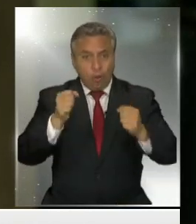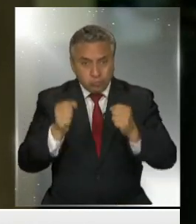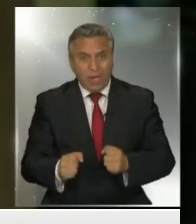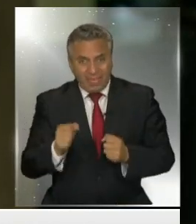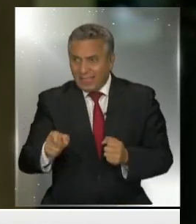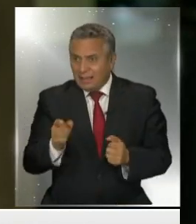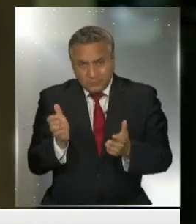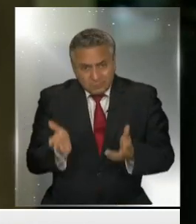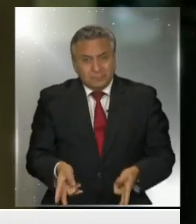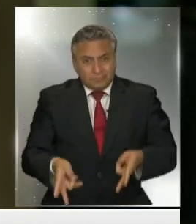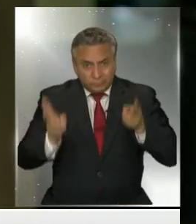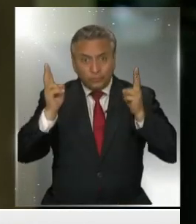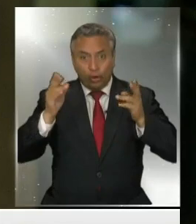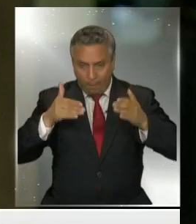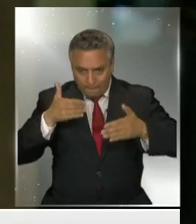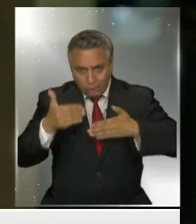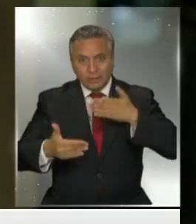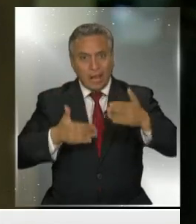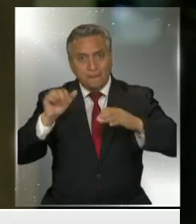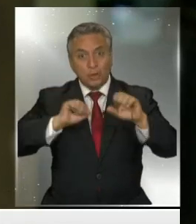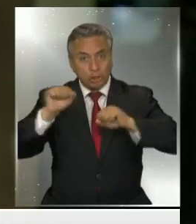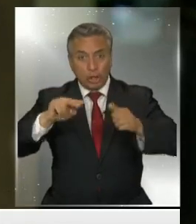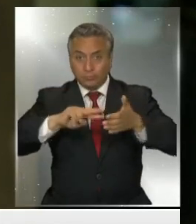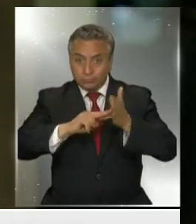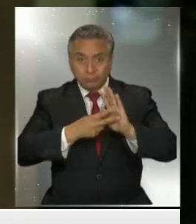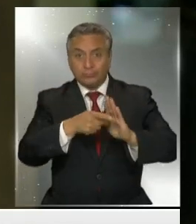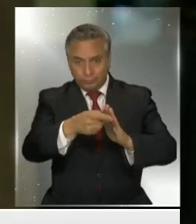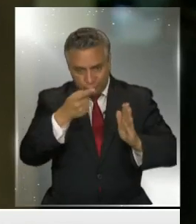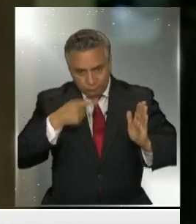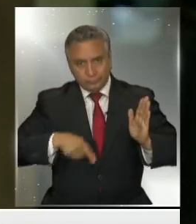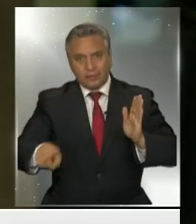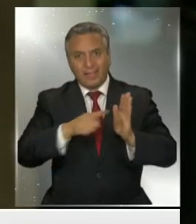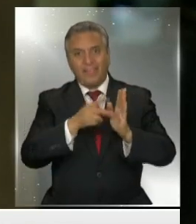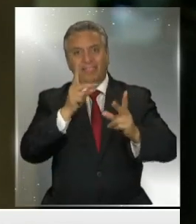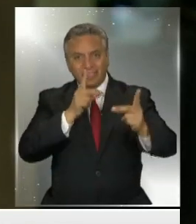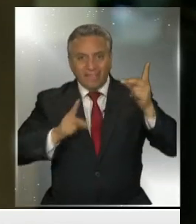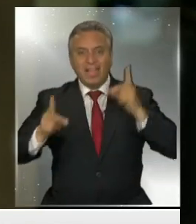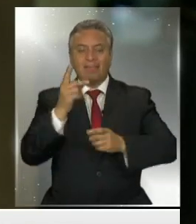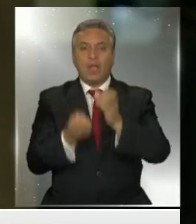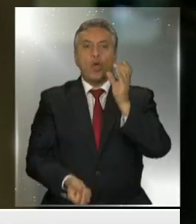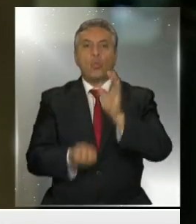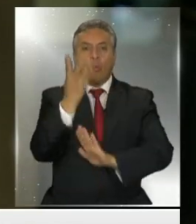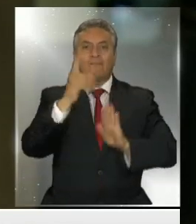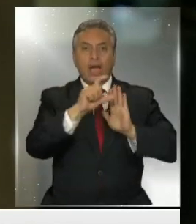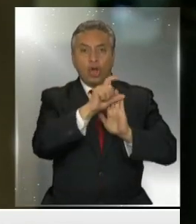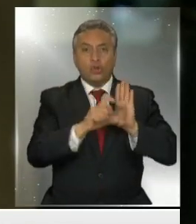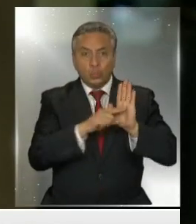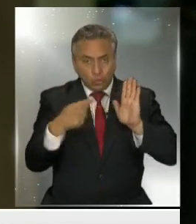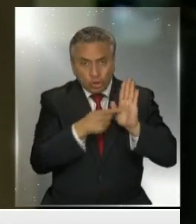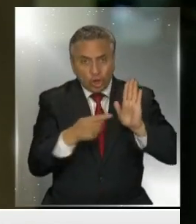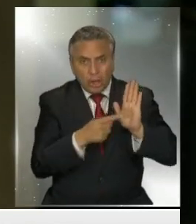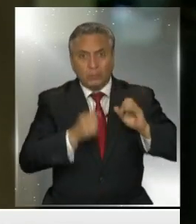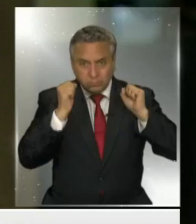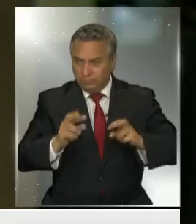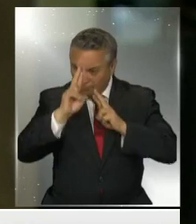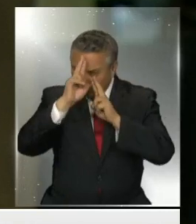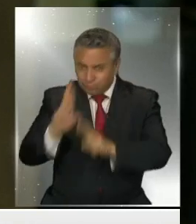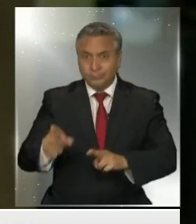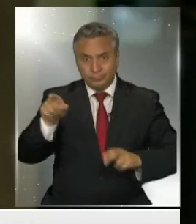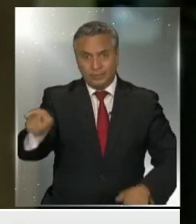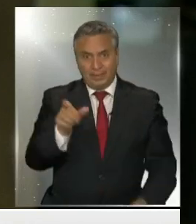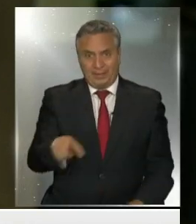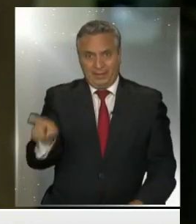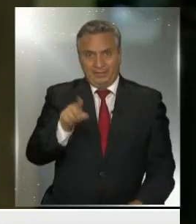de procesar políticamente ese conflicto a través de el debate de la nueva constitución a mí me parece que ninguno de nosotros